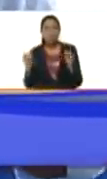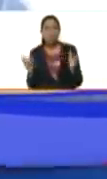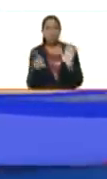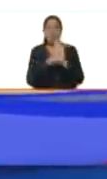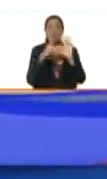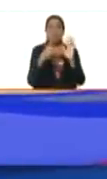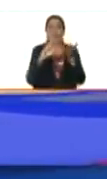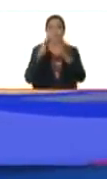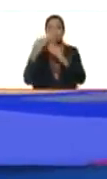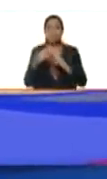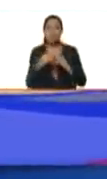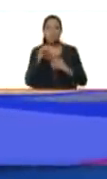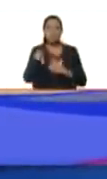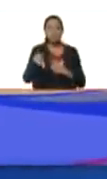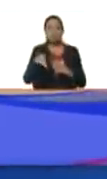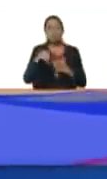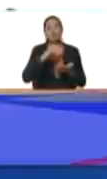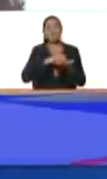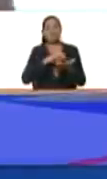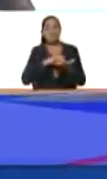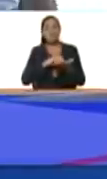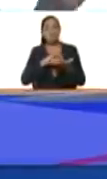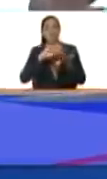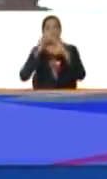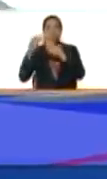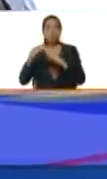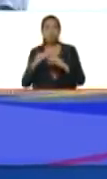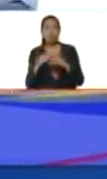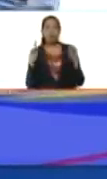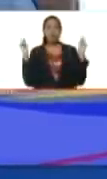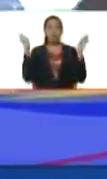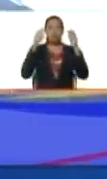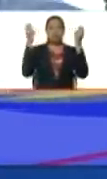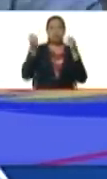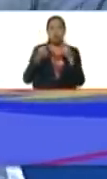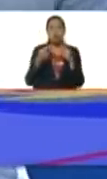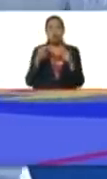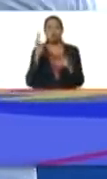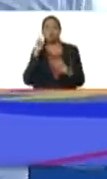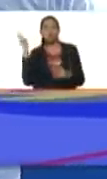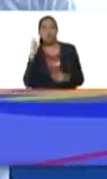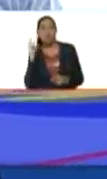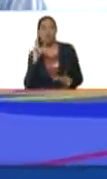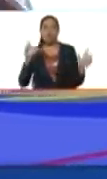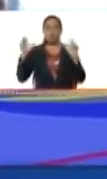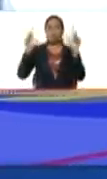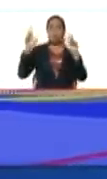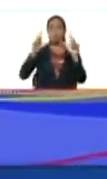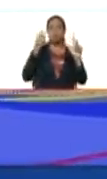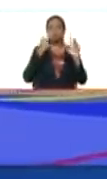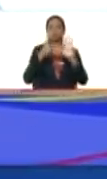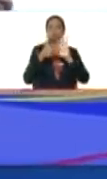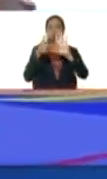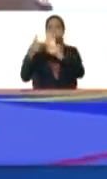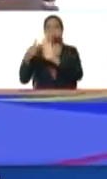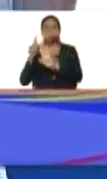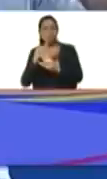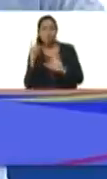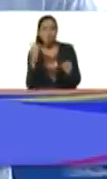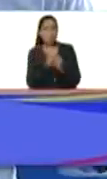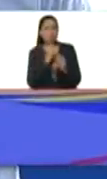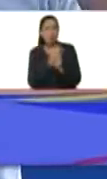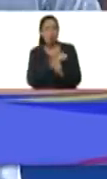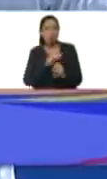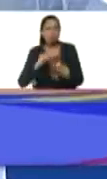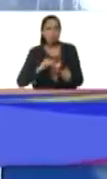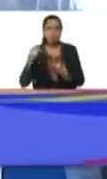las comunas del estado Miranda. Y sin publicidad de radio ni de televisión, sin grandes vallas, sino un trabajo